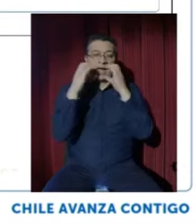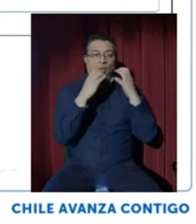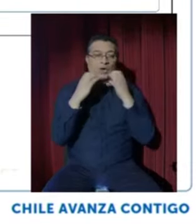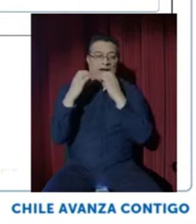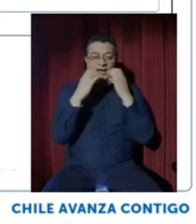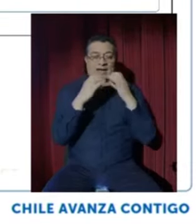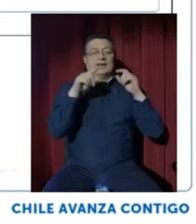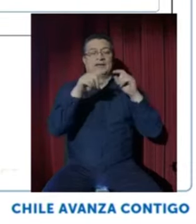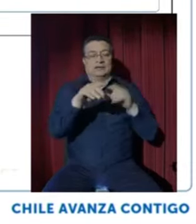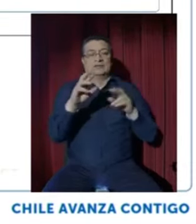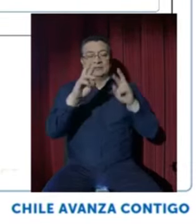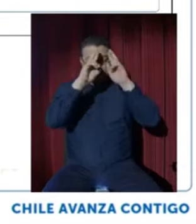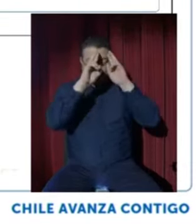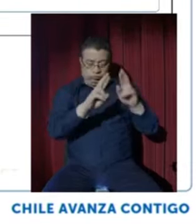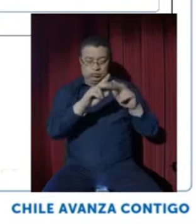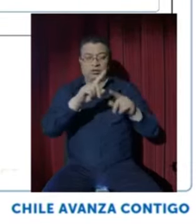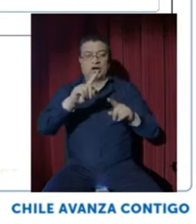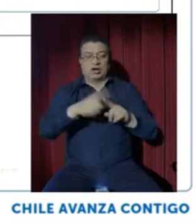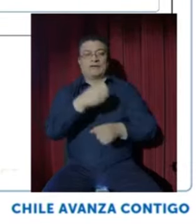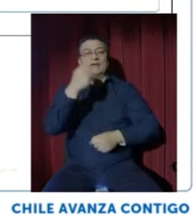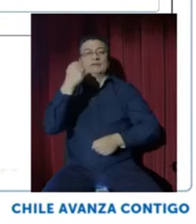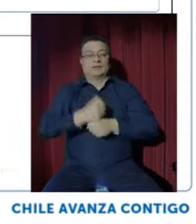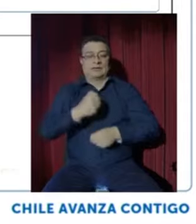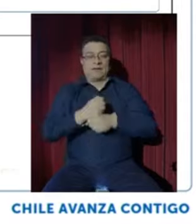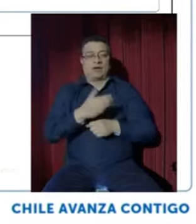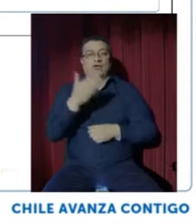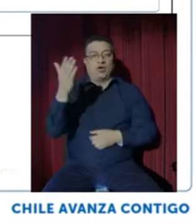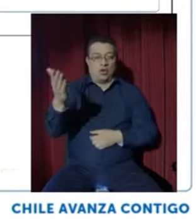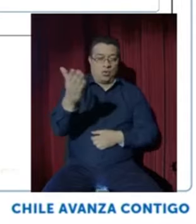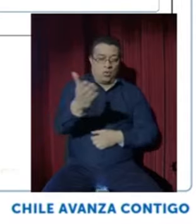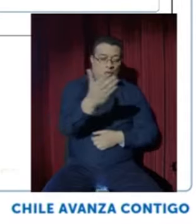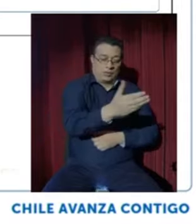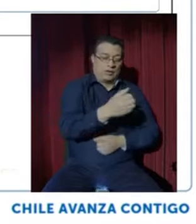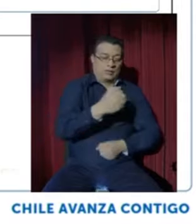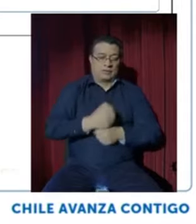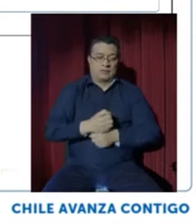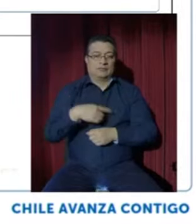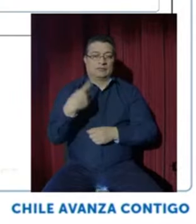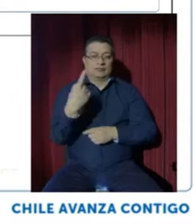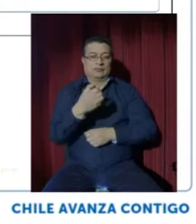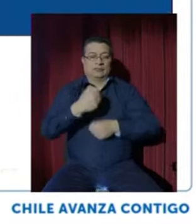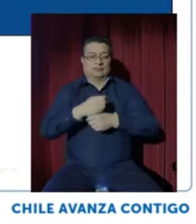reconocimiento en esta Cuenta pública a la labor que ustedes realizan estimados